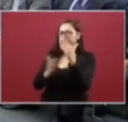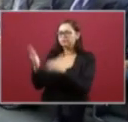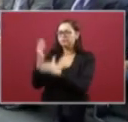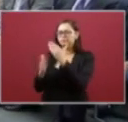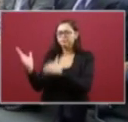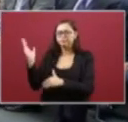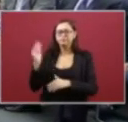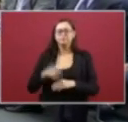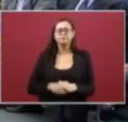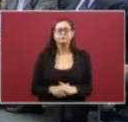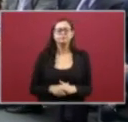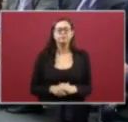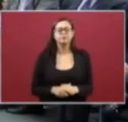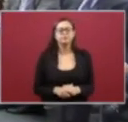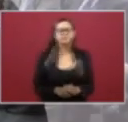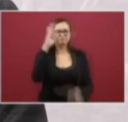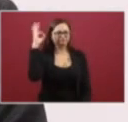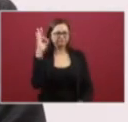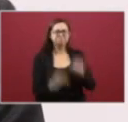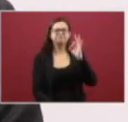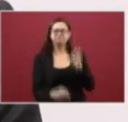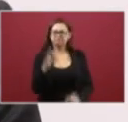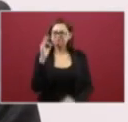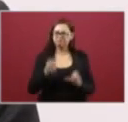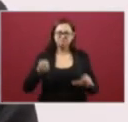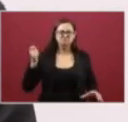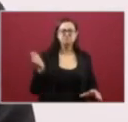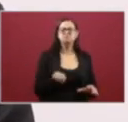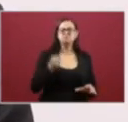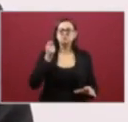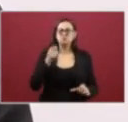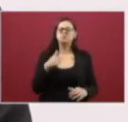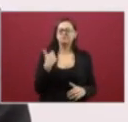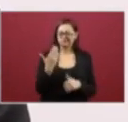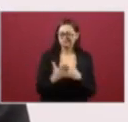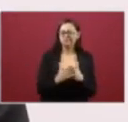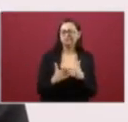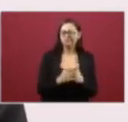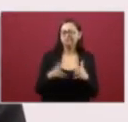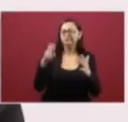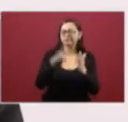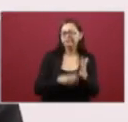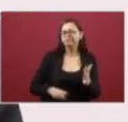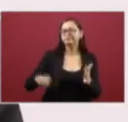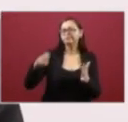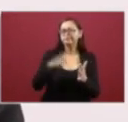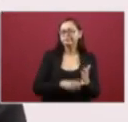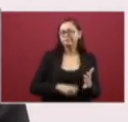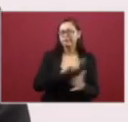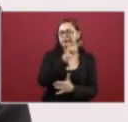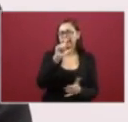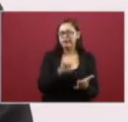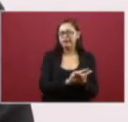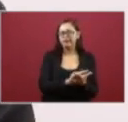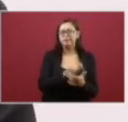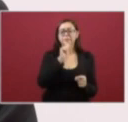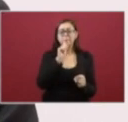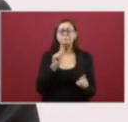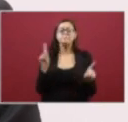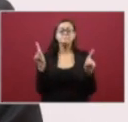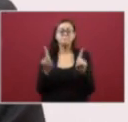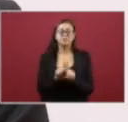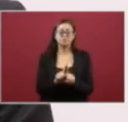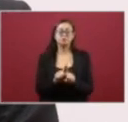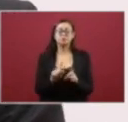muchísimo tiempo, porque los resultados lo ameritaran, ¿no? Y uh-huh, los eventos que pueden hacer que se pierda es si se